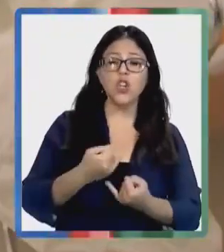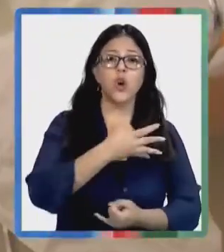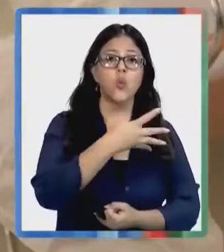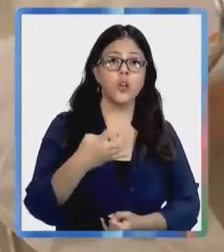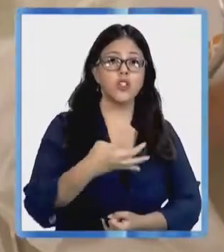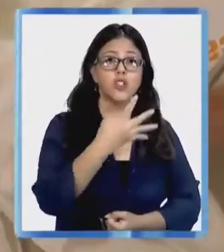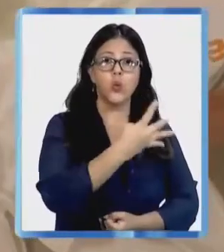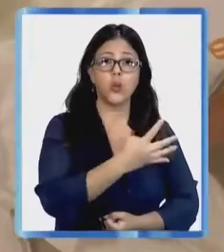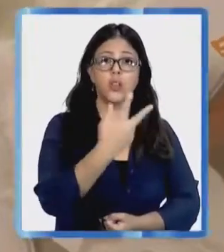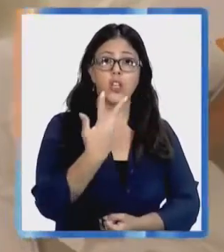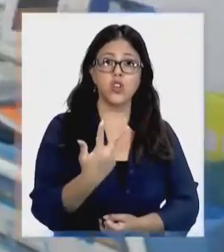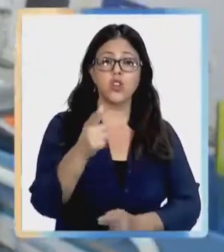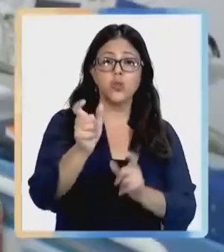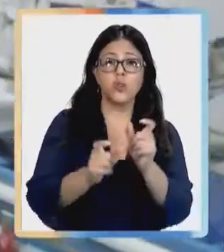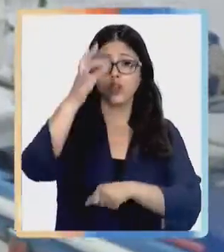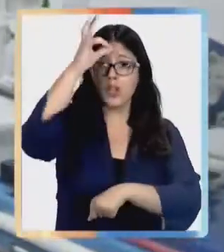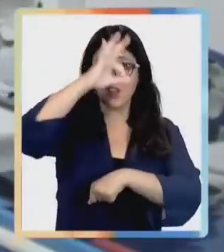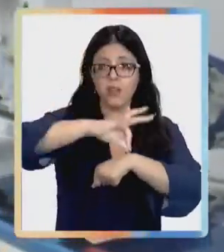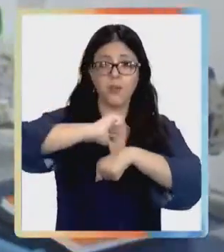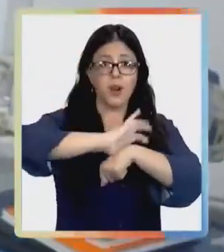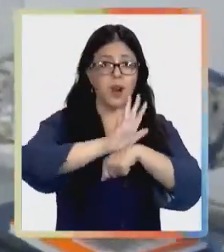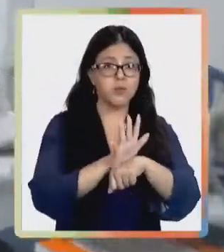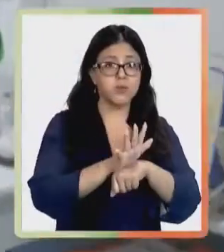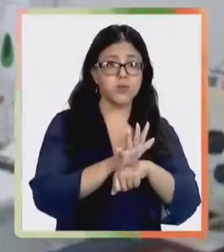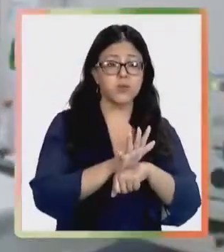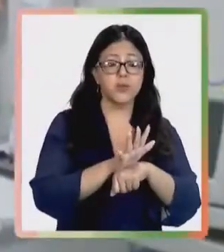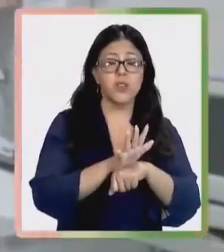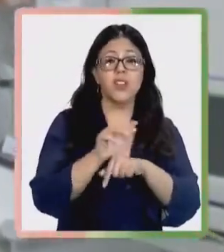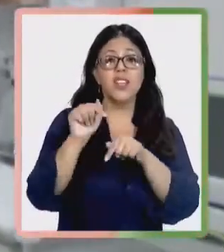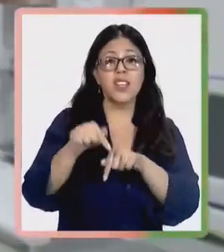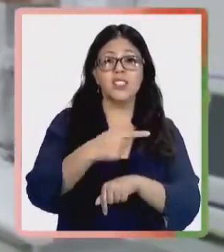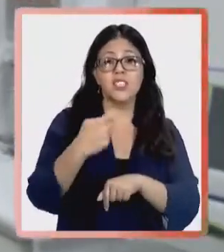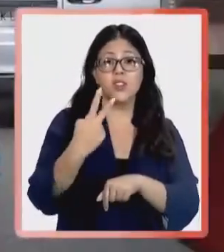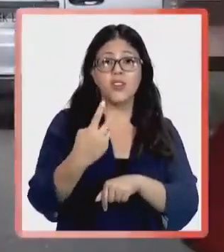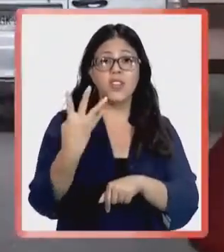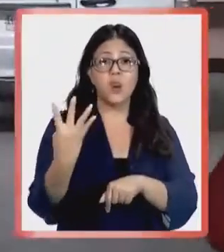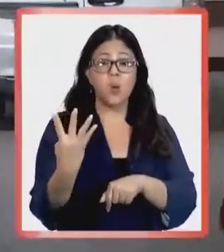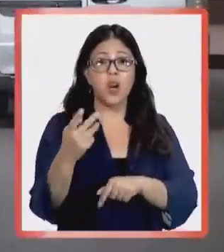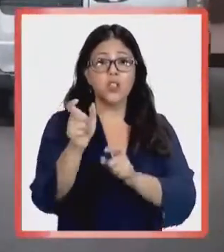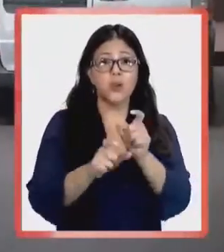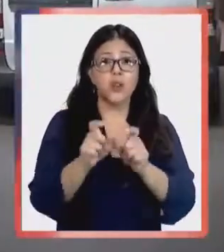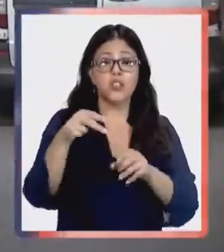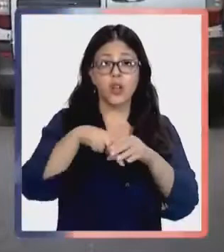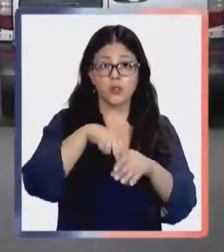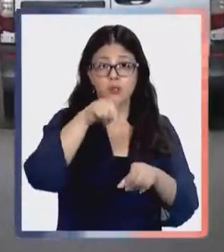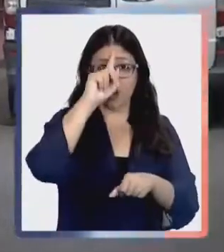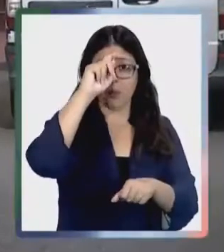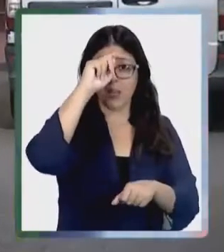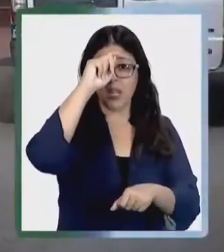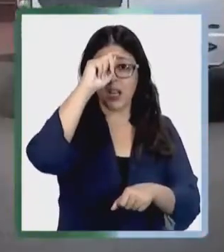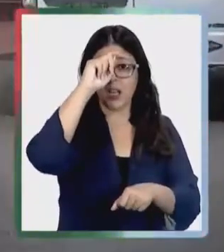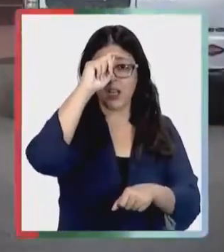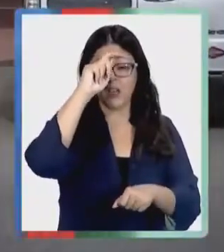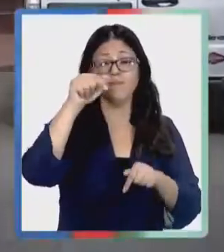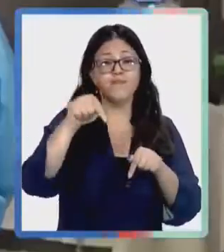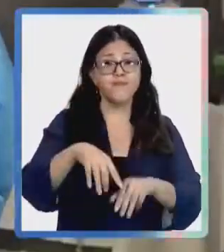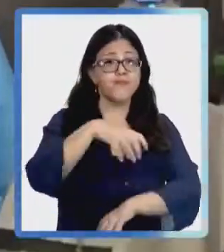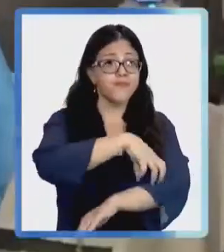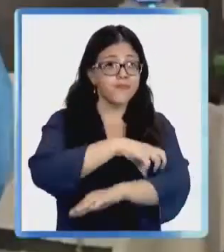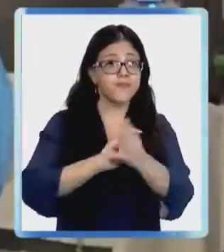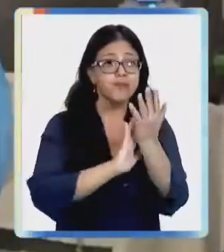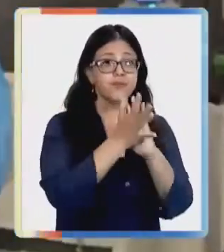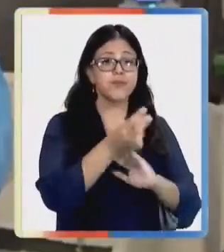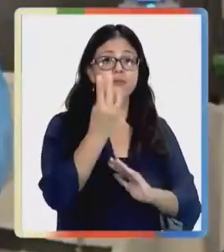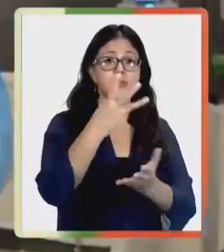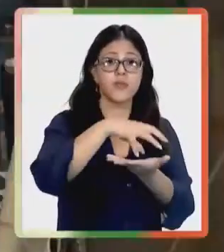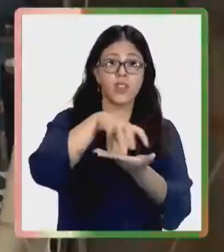pandemia, 448 casos activos, de los cuales 124 son pacientes hospitalizados. En la